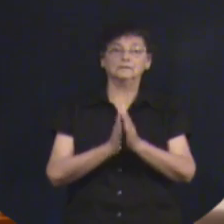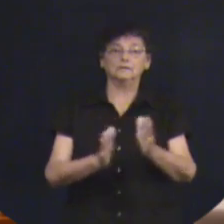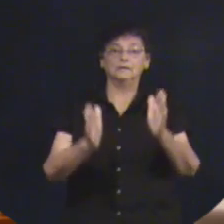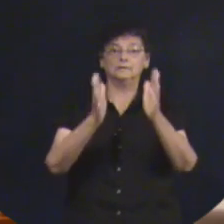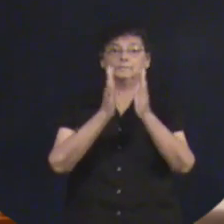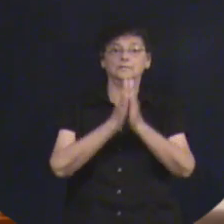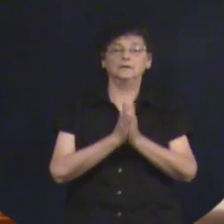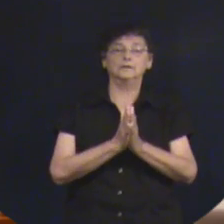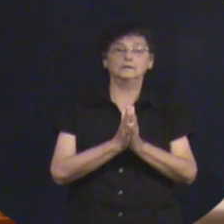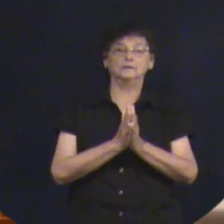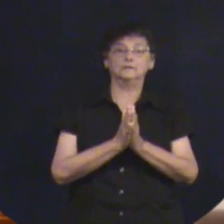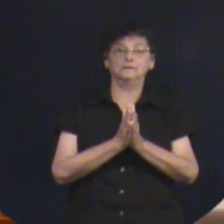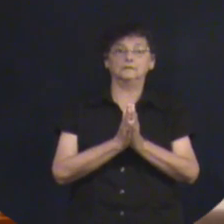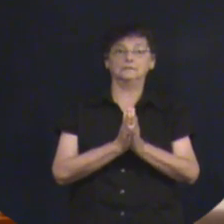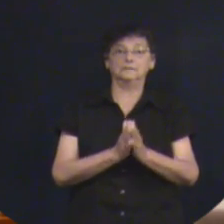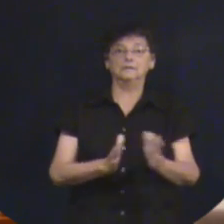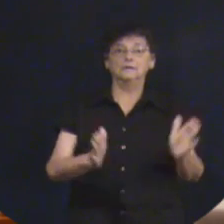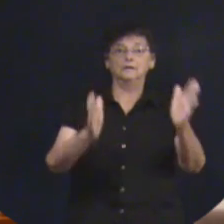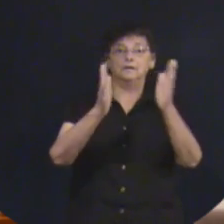Amén, amén,